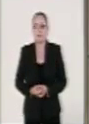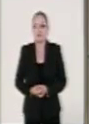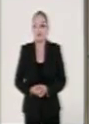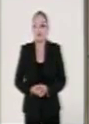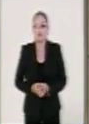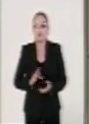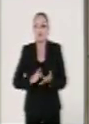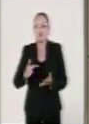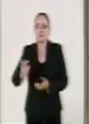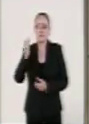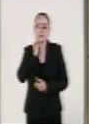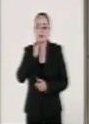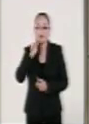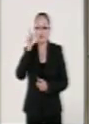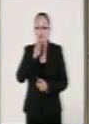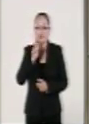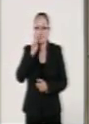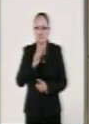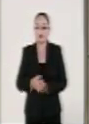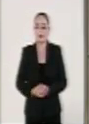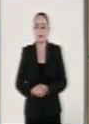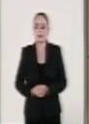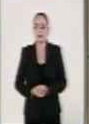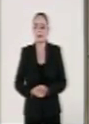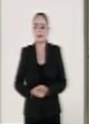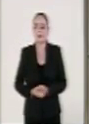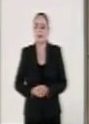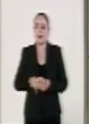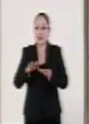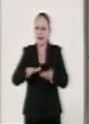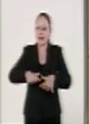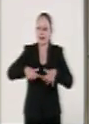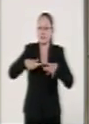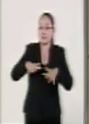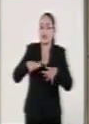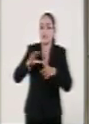Gracias, senadora. Informo a la Asamblea que las comisiones dictaminadas